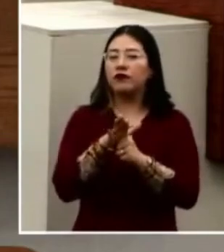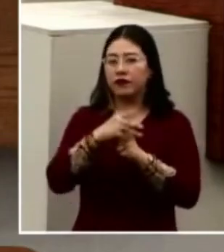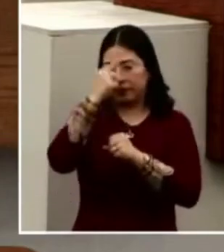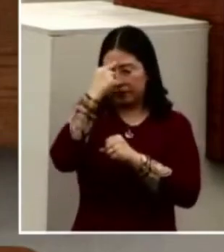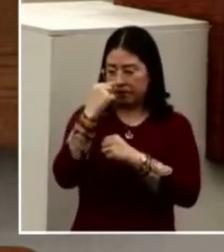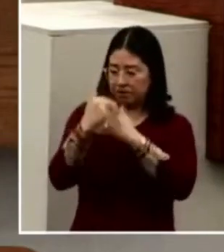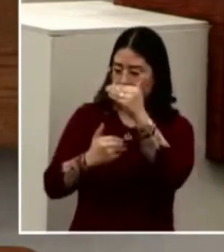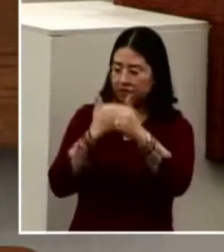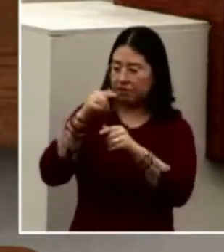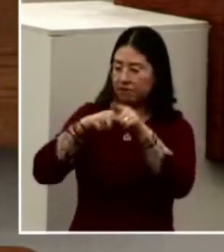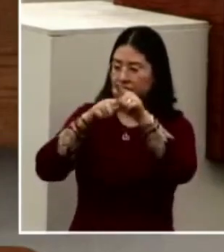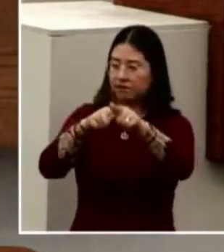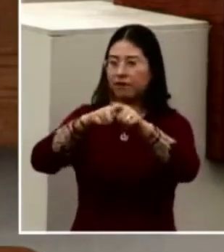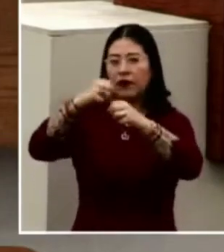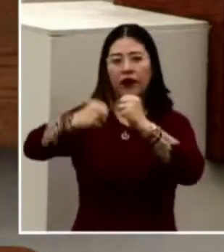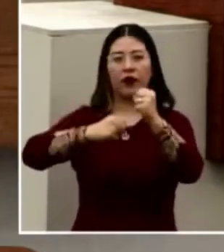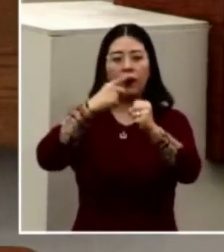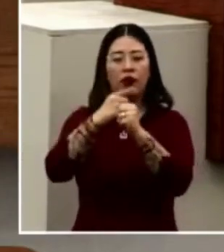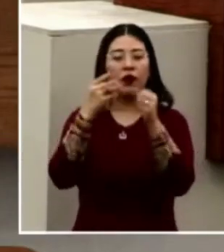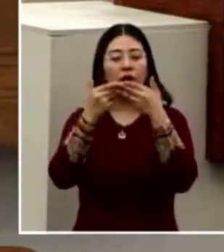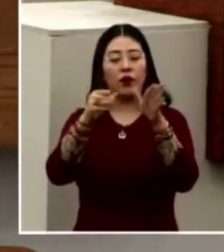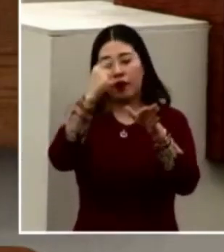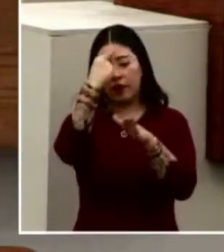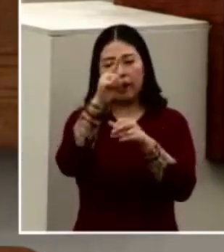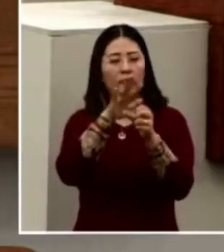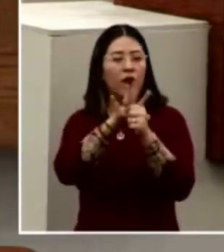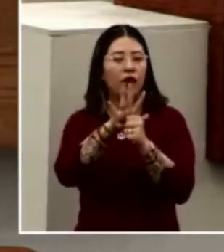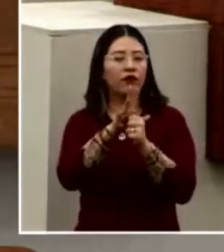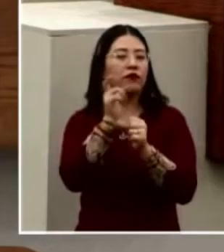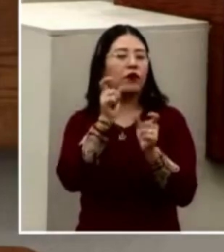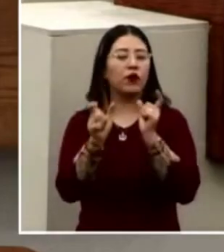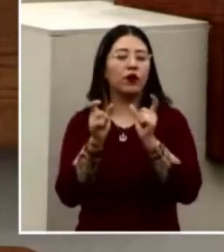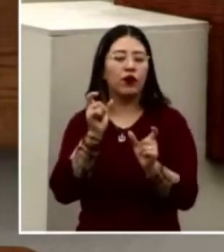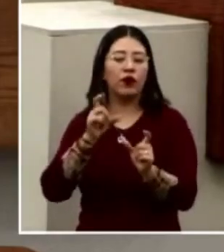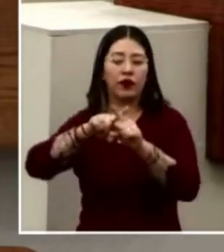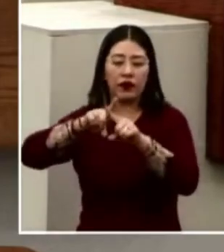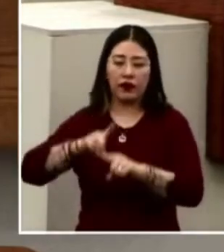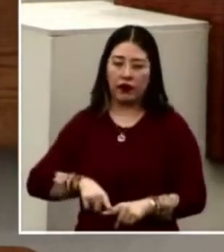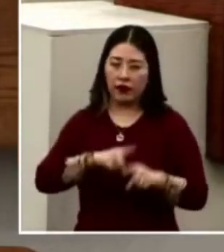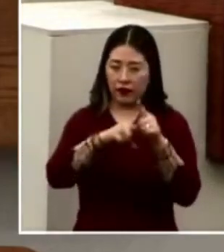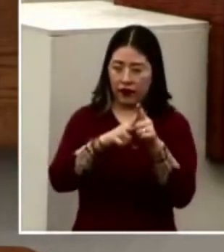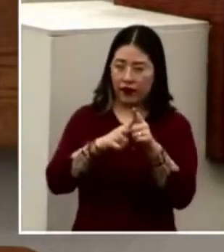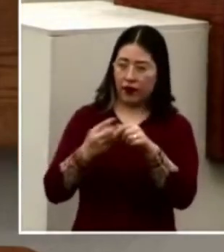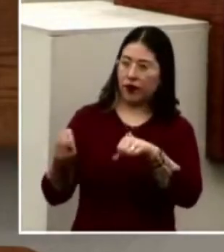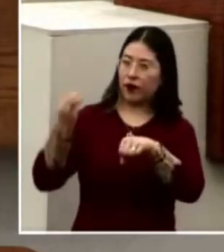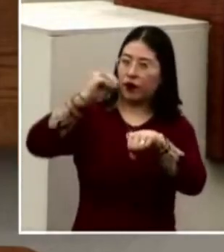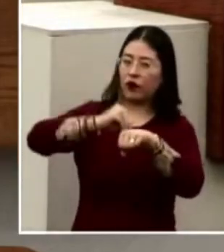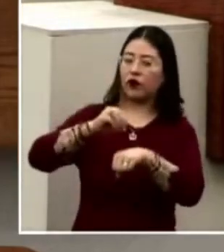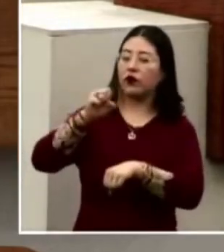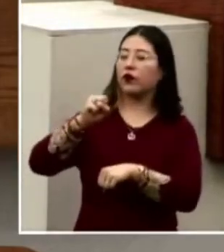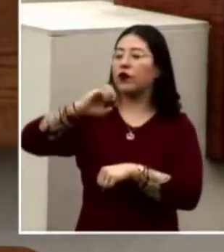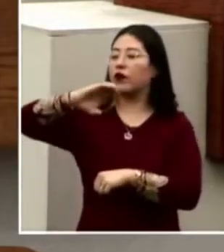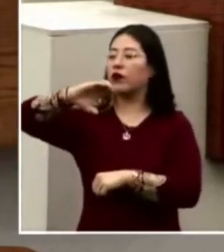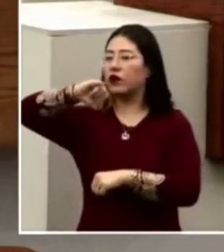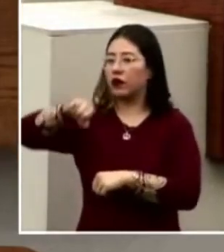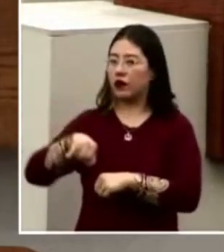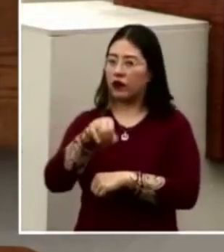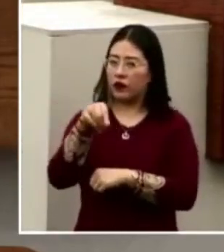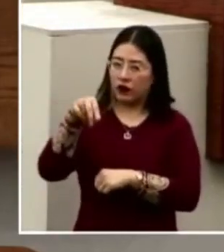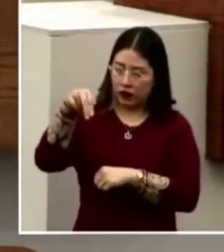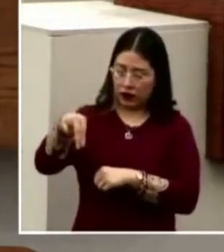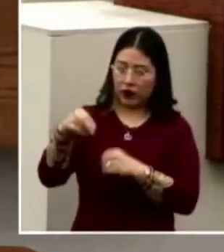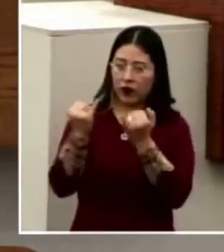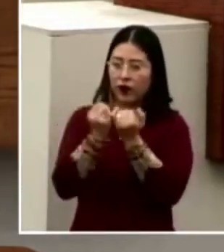tareas de seguridad pública conforme a los términos planteados por la Suprema Corte de Justicia de la Nación, y